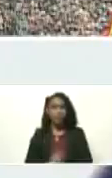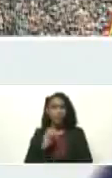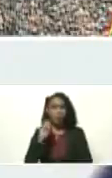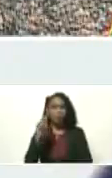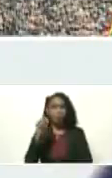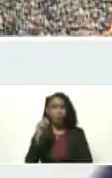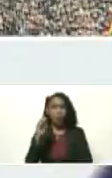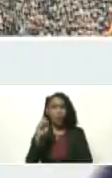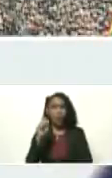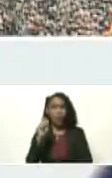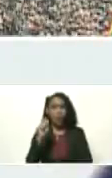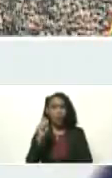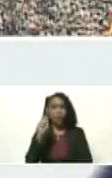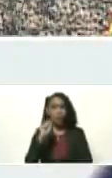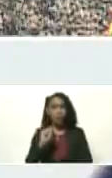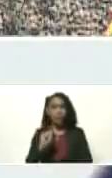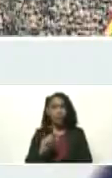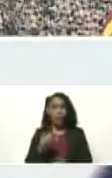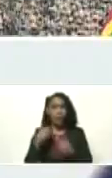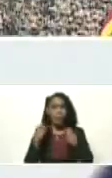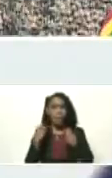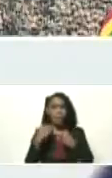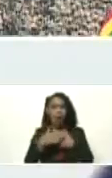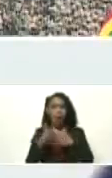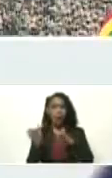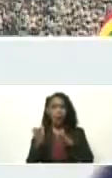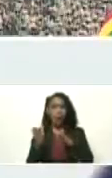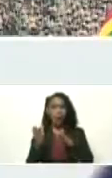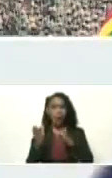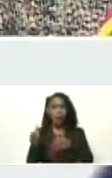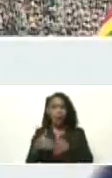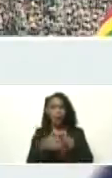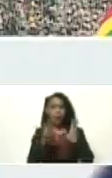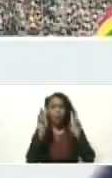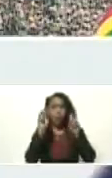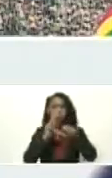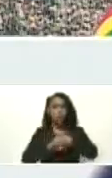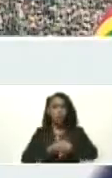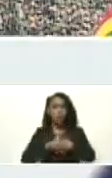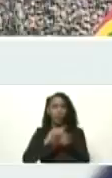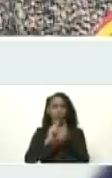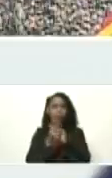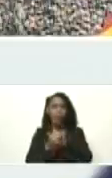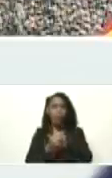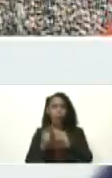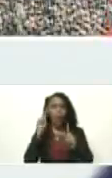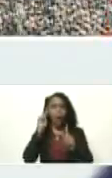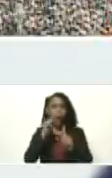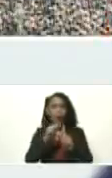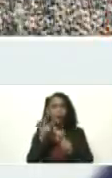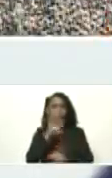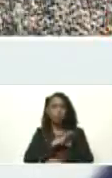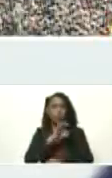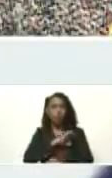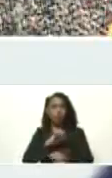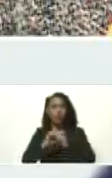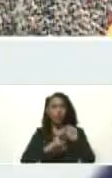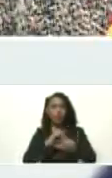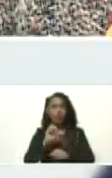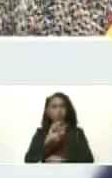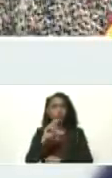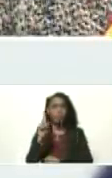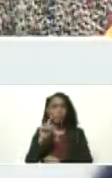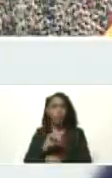.net. Para abrirle camino a una nueva época de transición hacia el socialismo del siglo XXI.